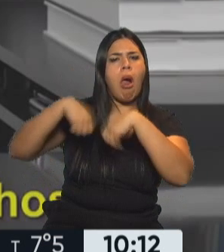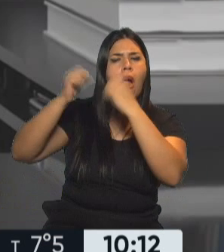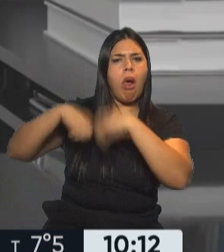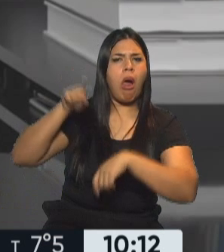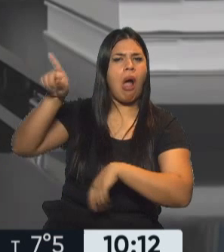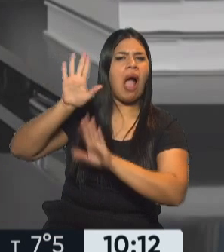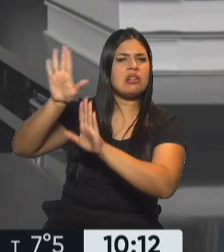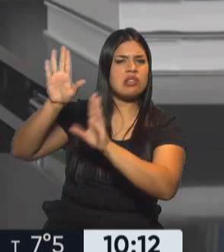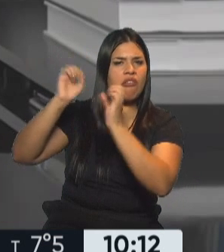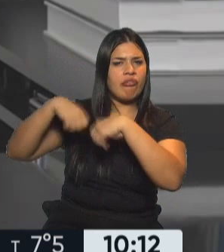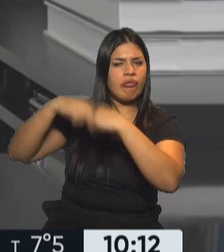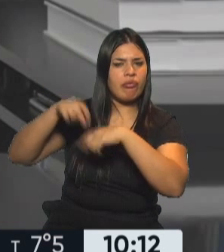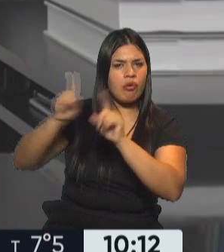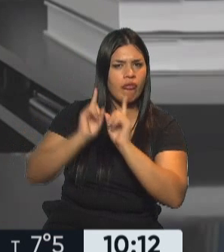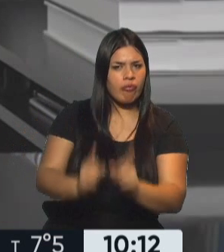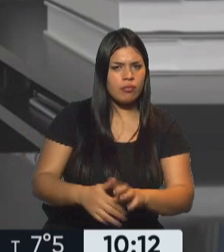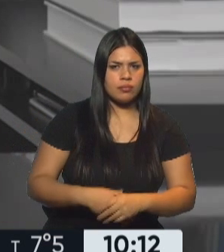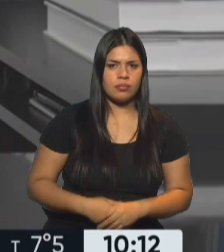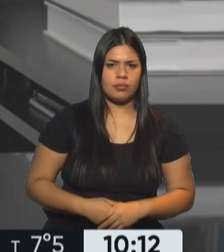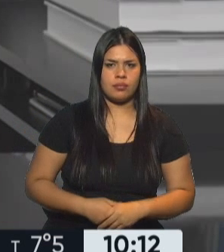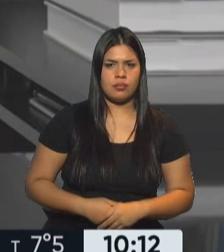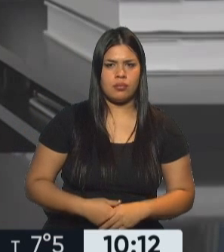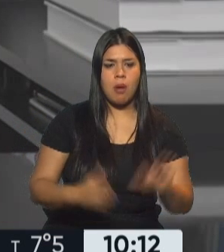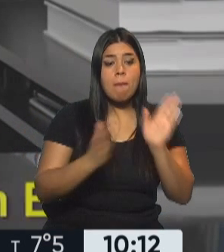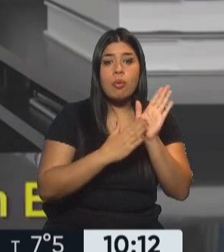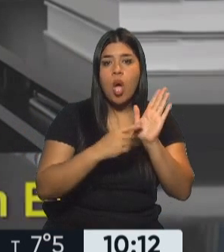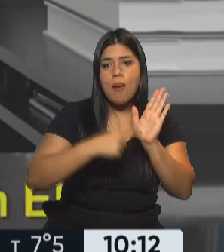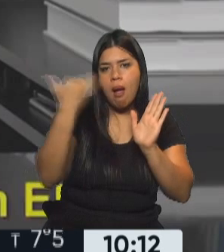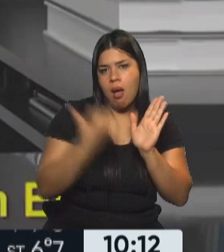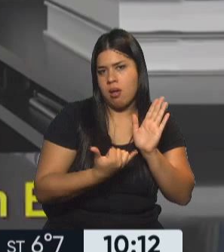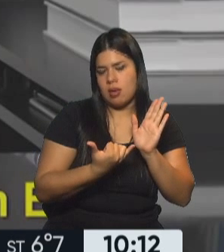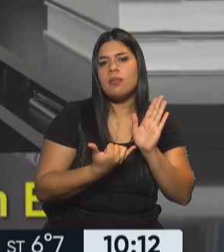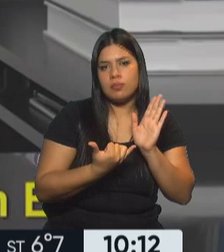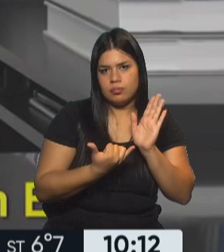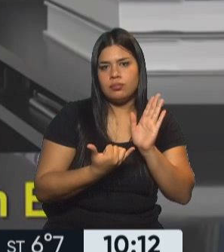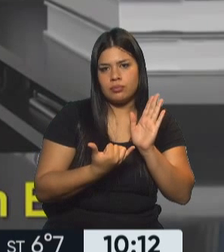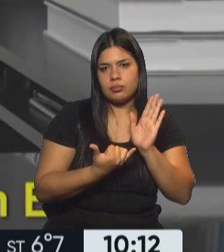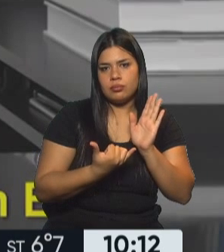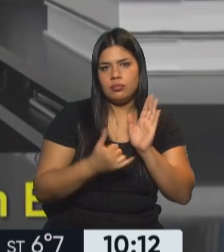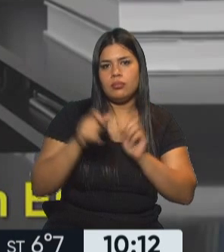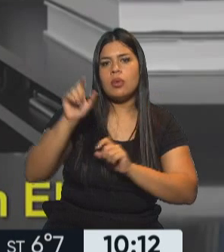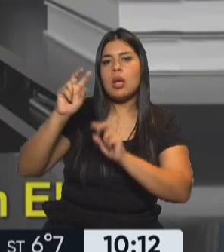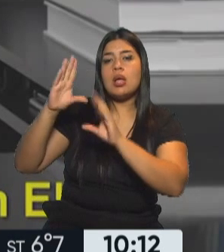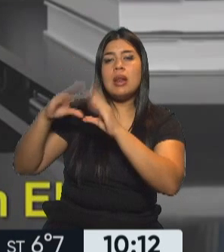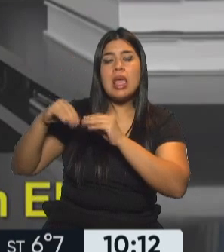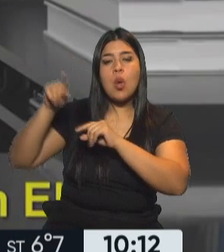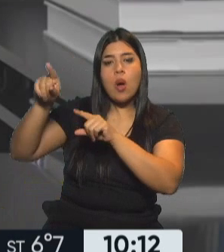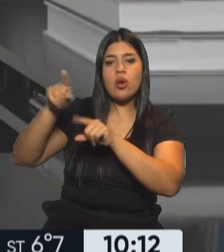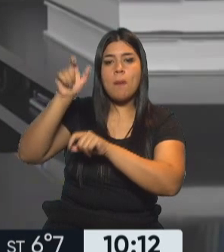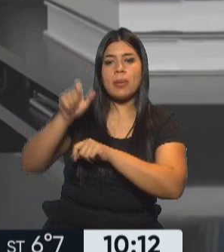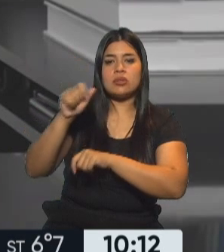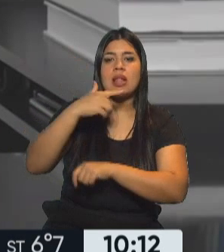países. Está más que probada la participación del ciudadano libanés conocido como Salman